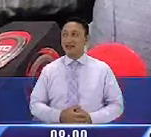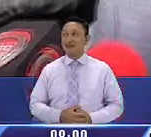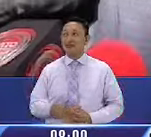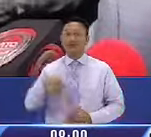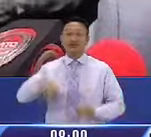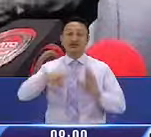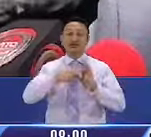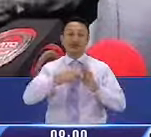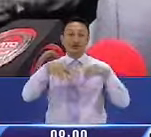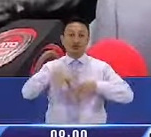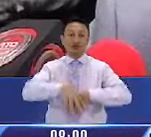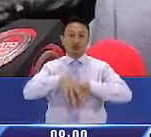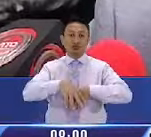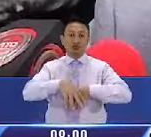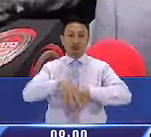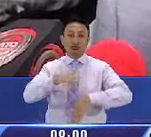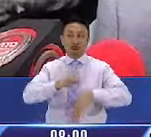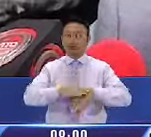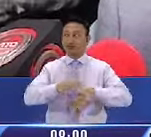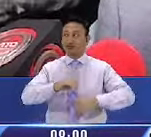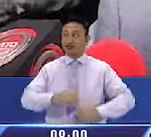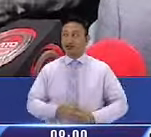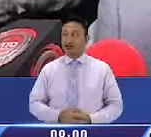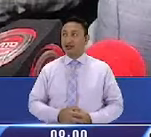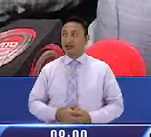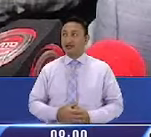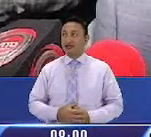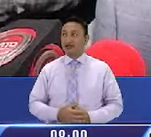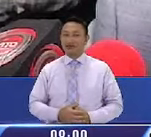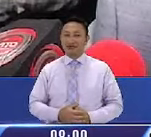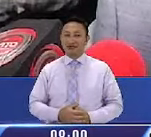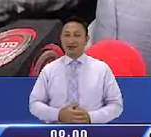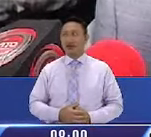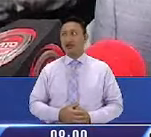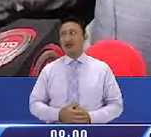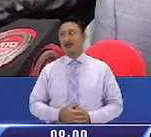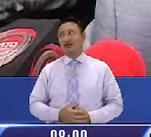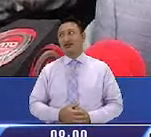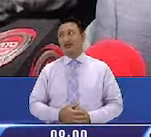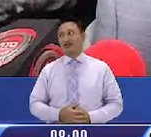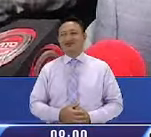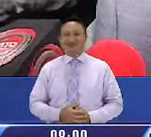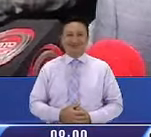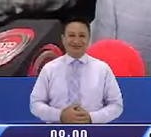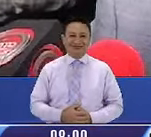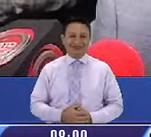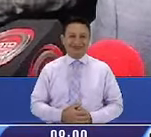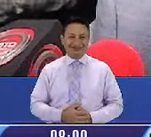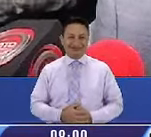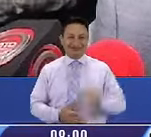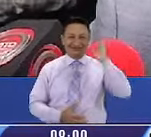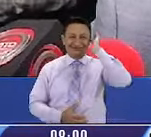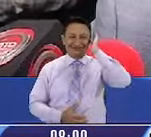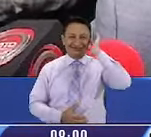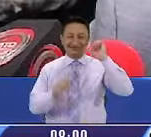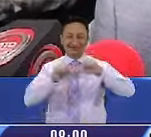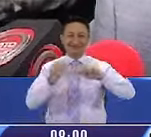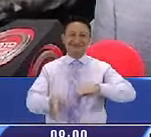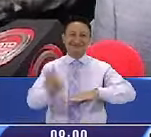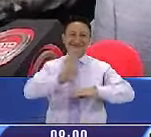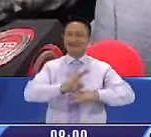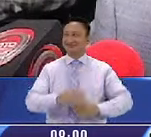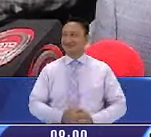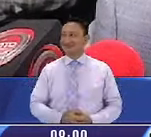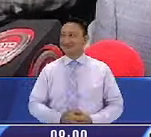medida. Lamentablemente no hemos tenido el resultado que esperábamos luego de que la Asamblea Nacional aprobó subir